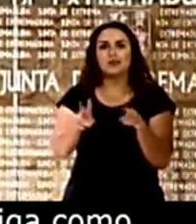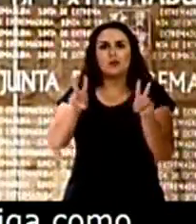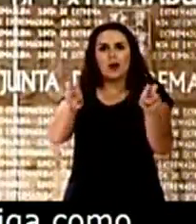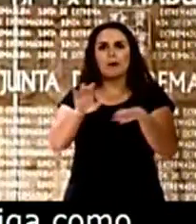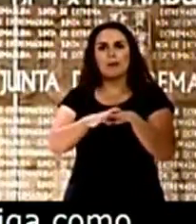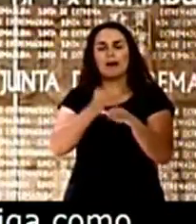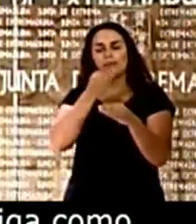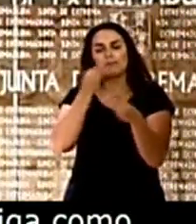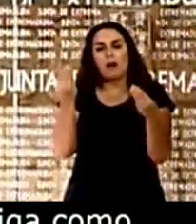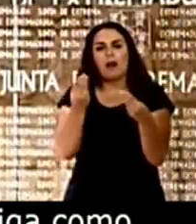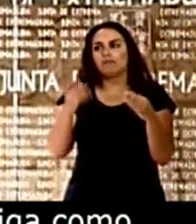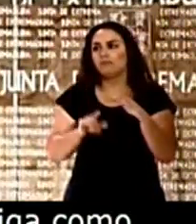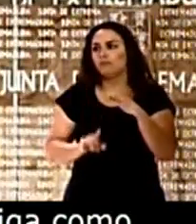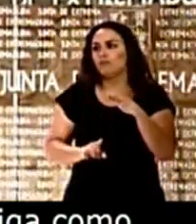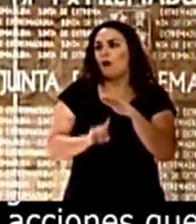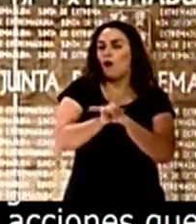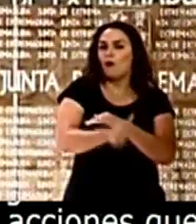a seguir